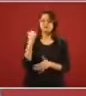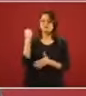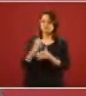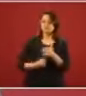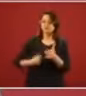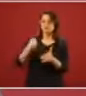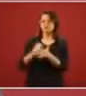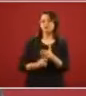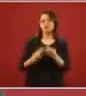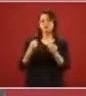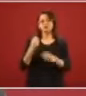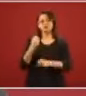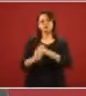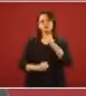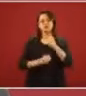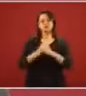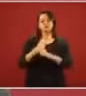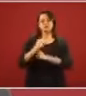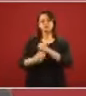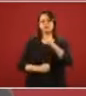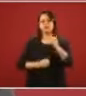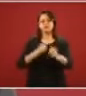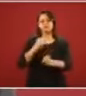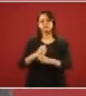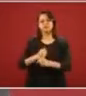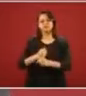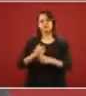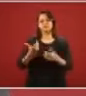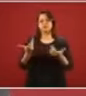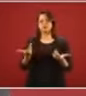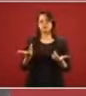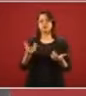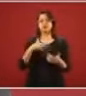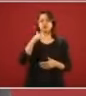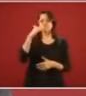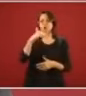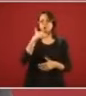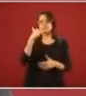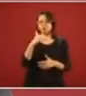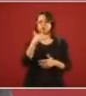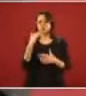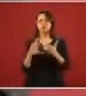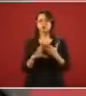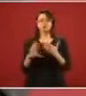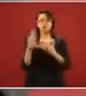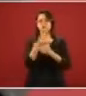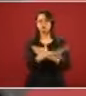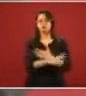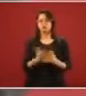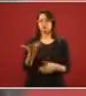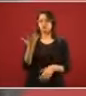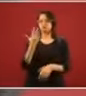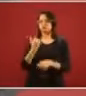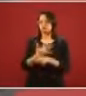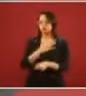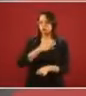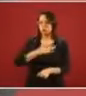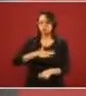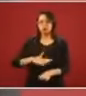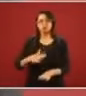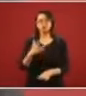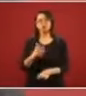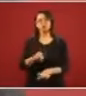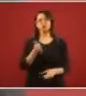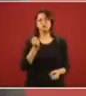durante muchos años para cambiar al régimen de corrupción, de injusticias, de